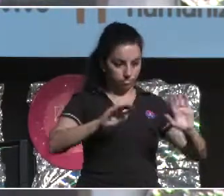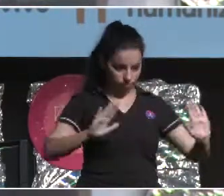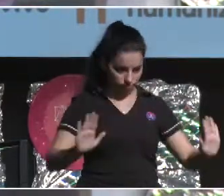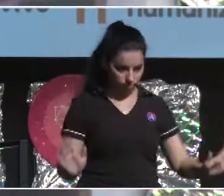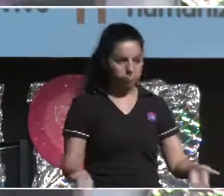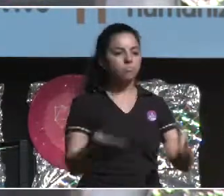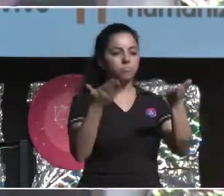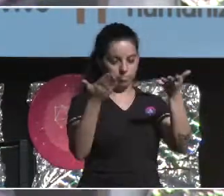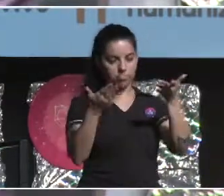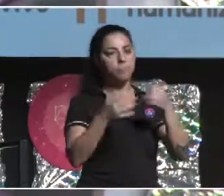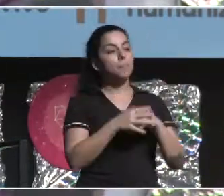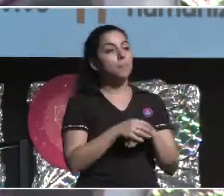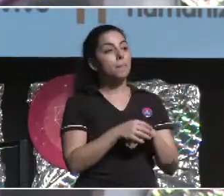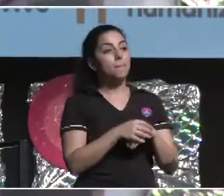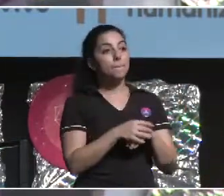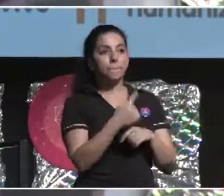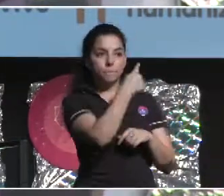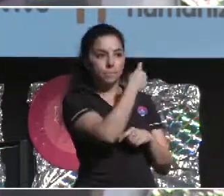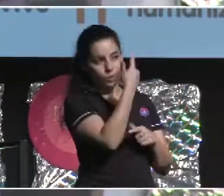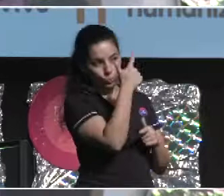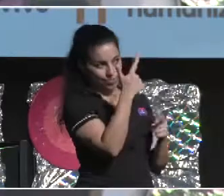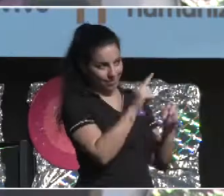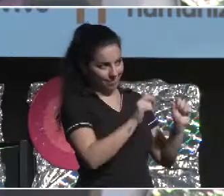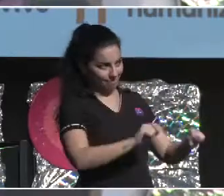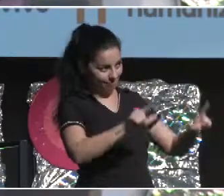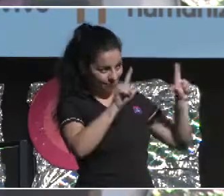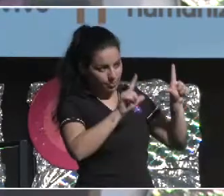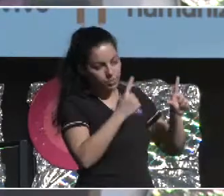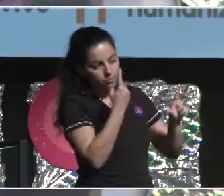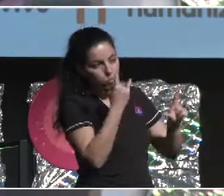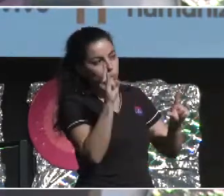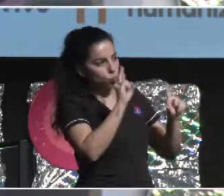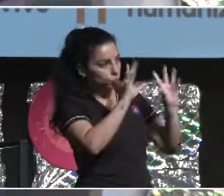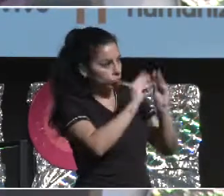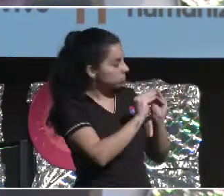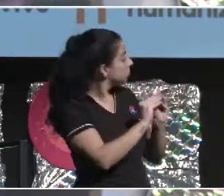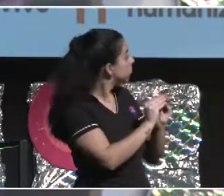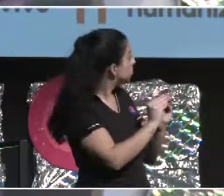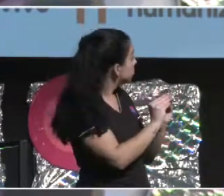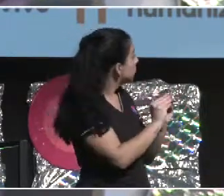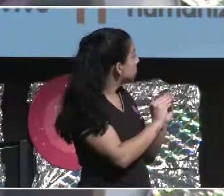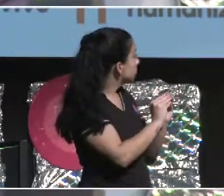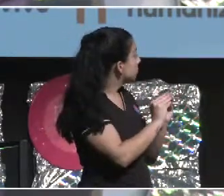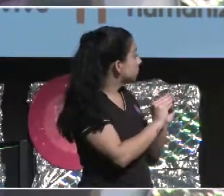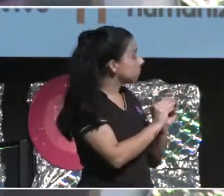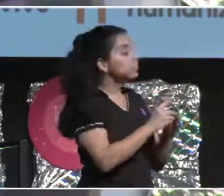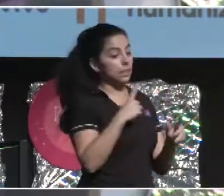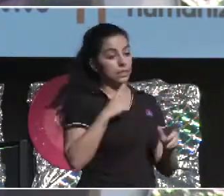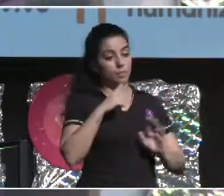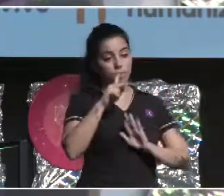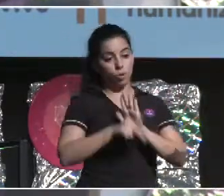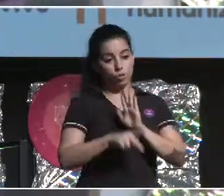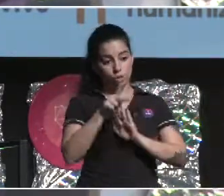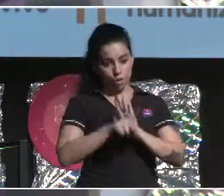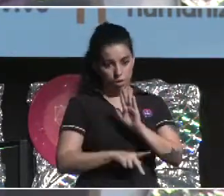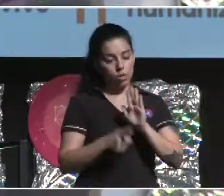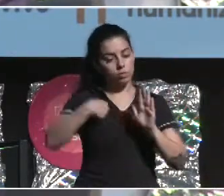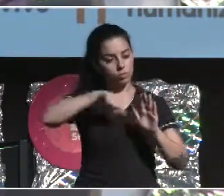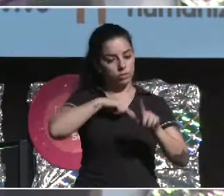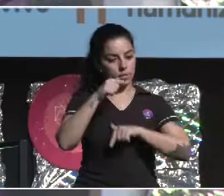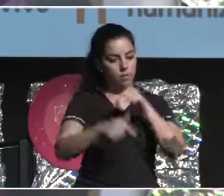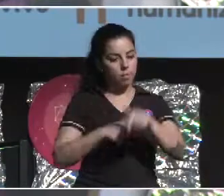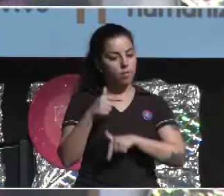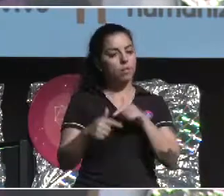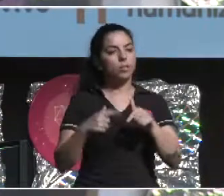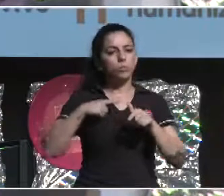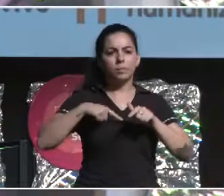mencionar es que también, y no está el slide, de Big Data. Nosotros tenemos un proyecto de Big Data que estamos trabajando en conjunto